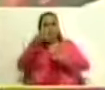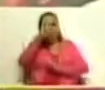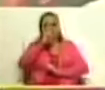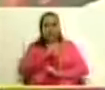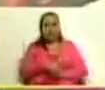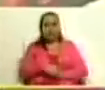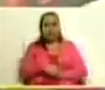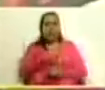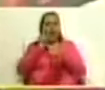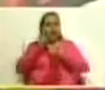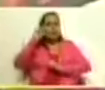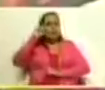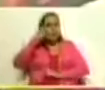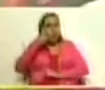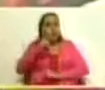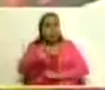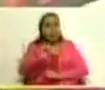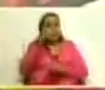¿Algún recuerdo tienen?